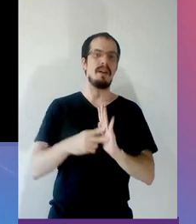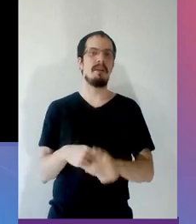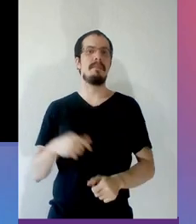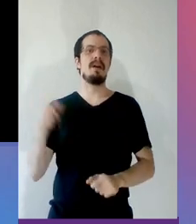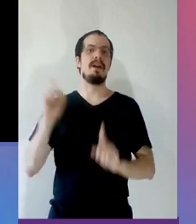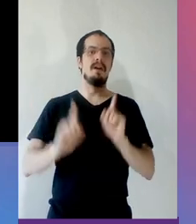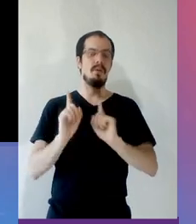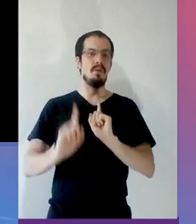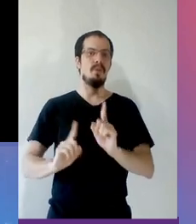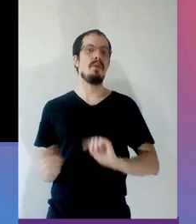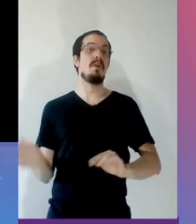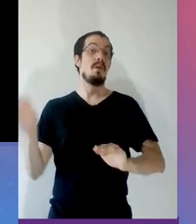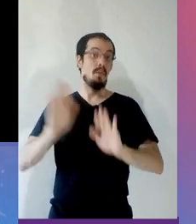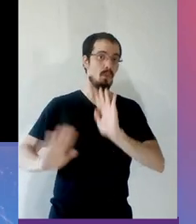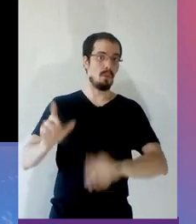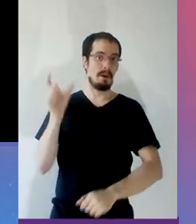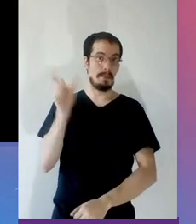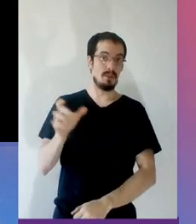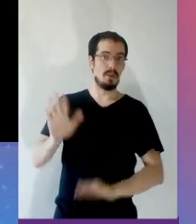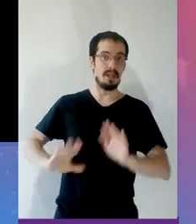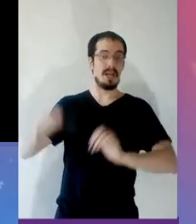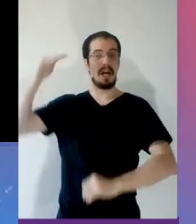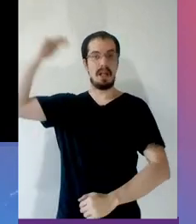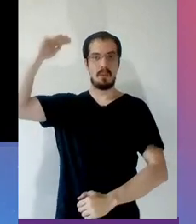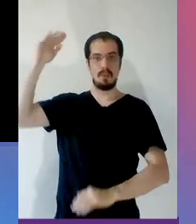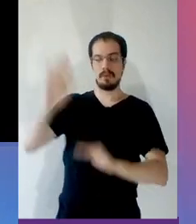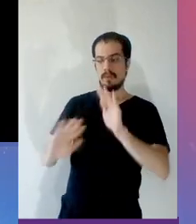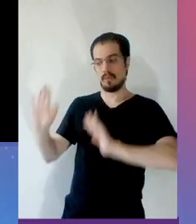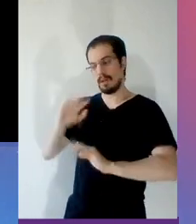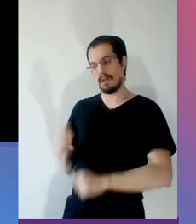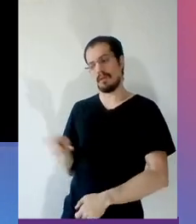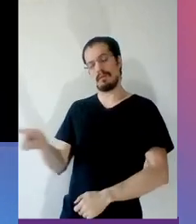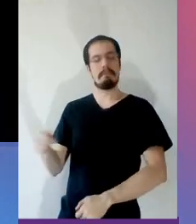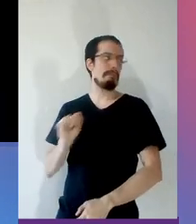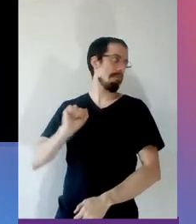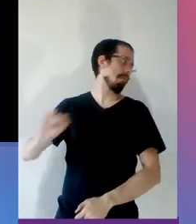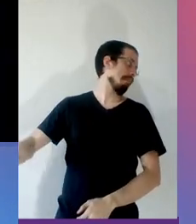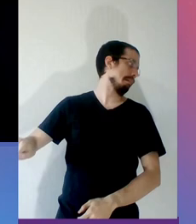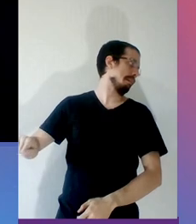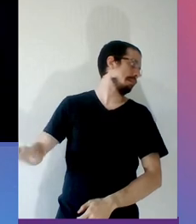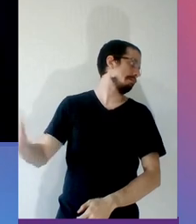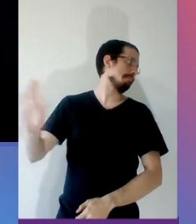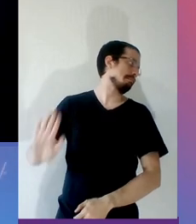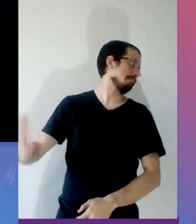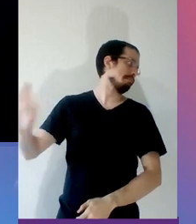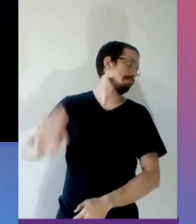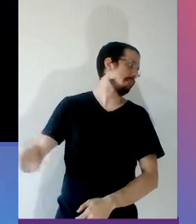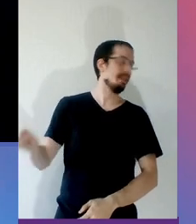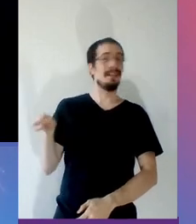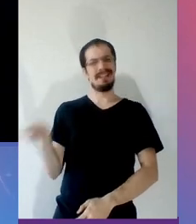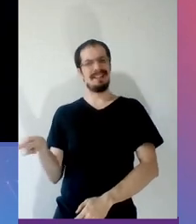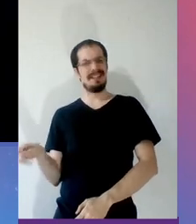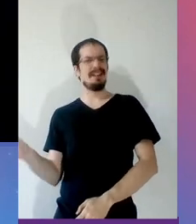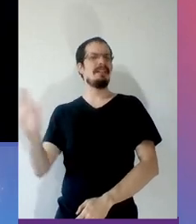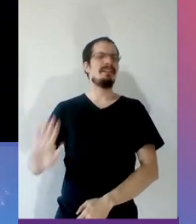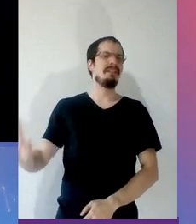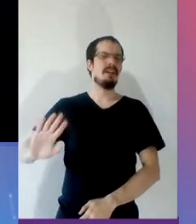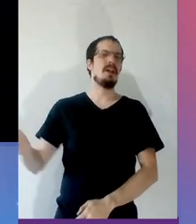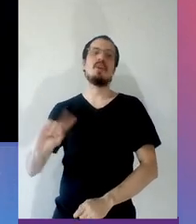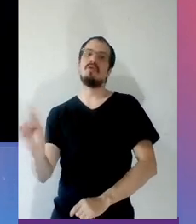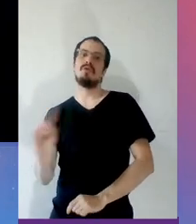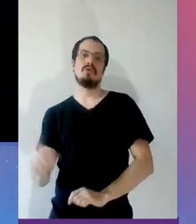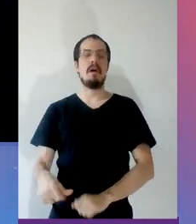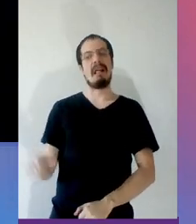de los cuidadores, ya por ejemplo, pero es una negligencia, disculpen, por necesidades mayores,